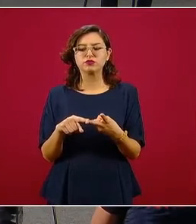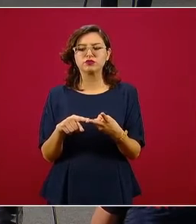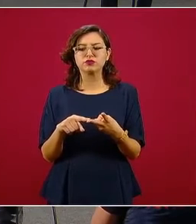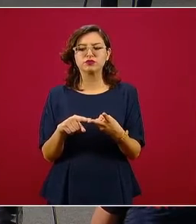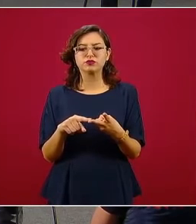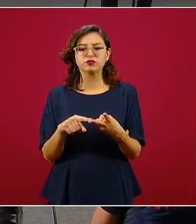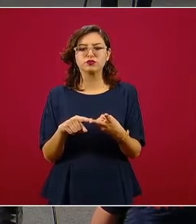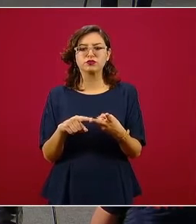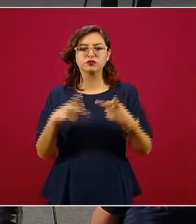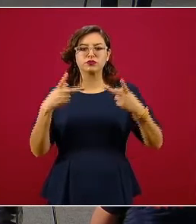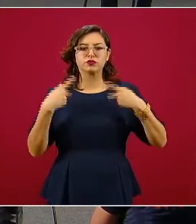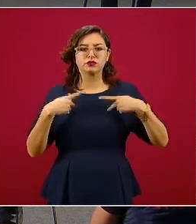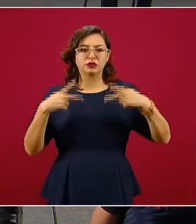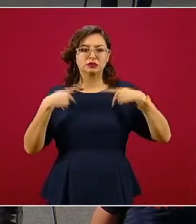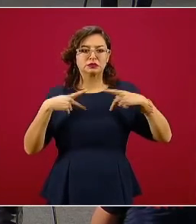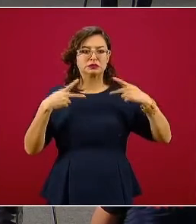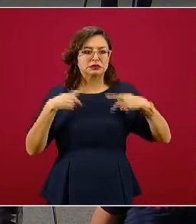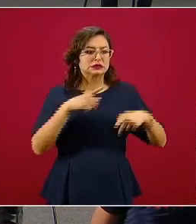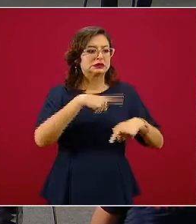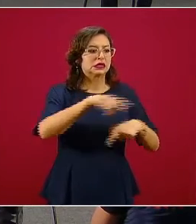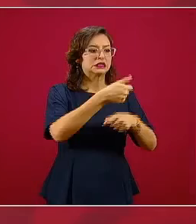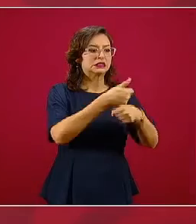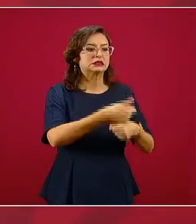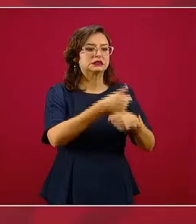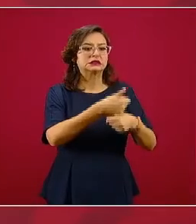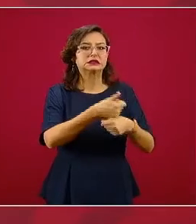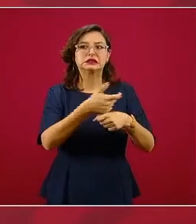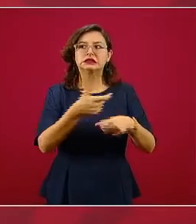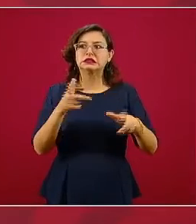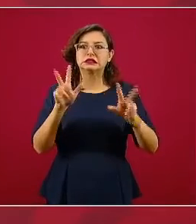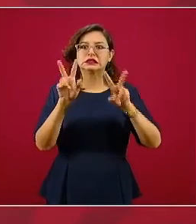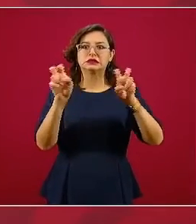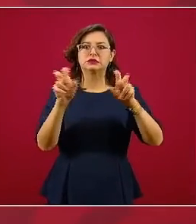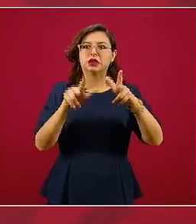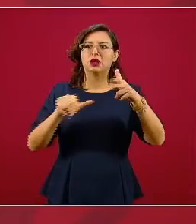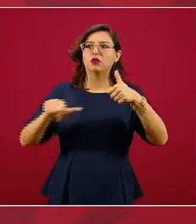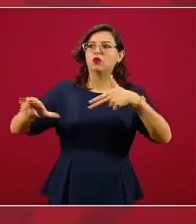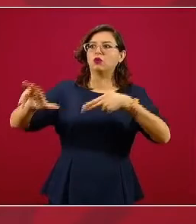por huracanes, que ya inicia